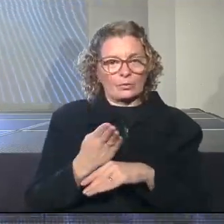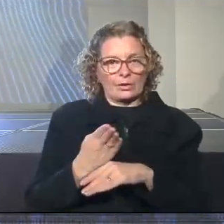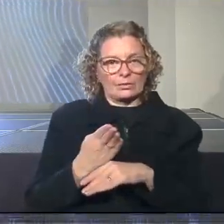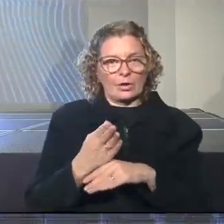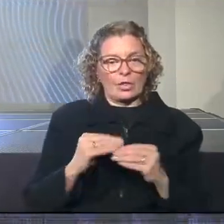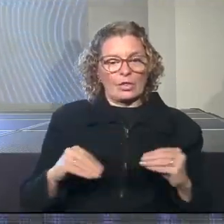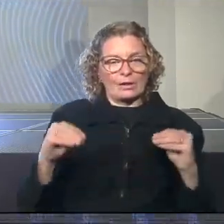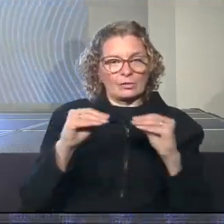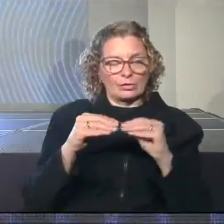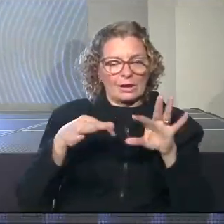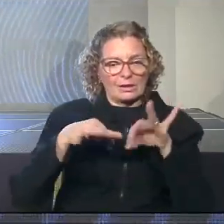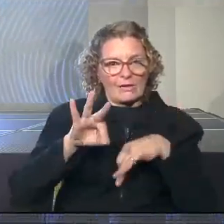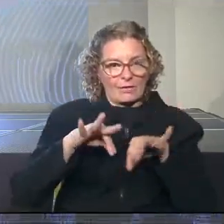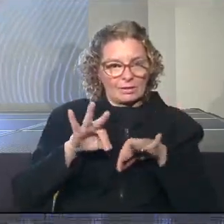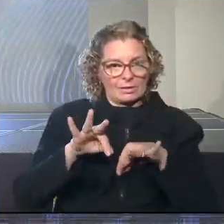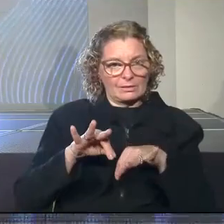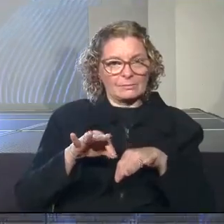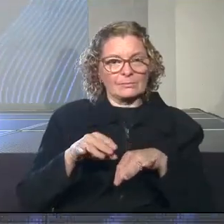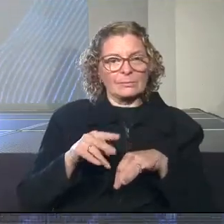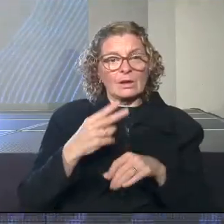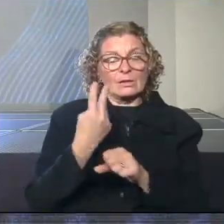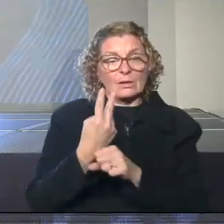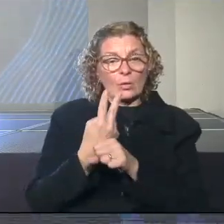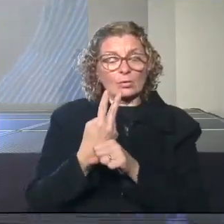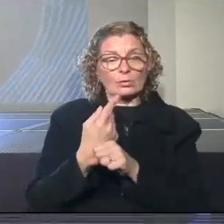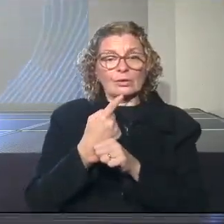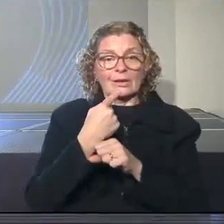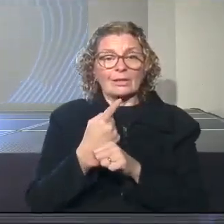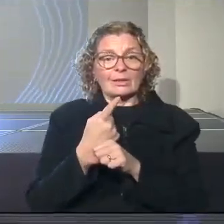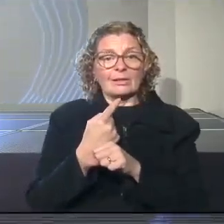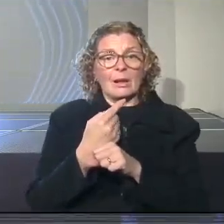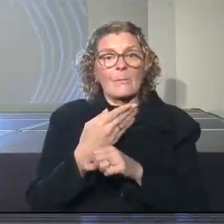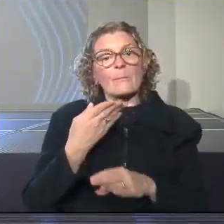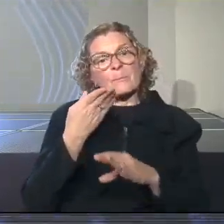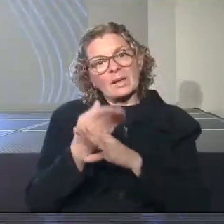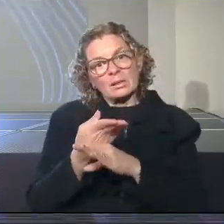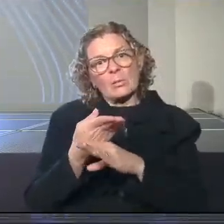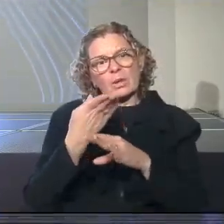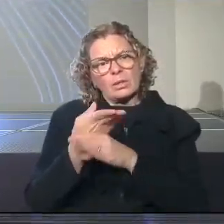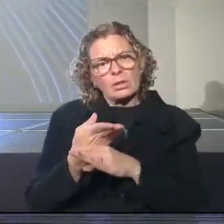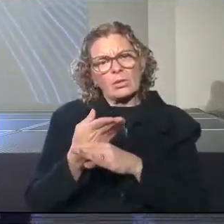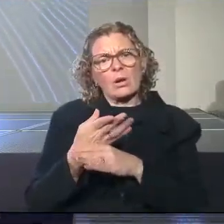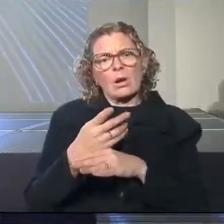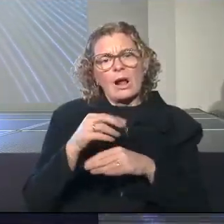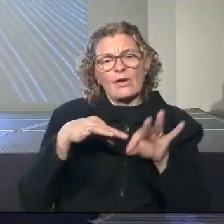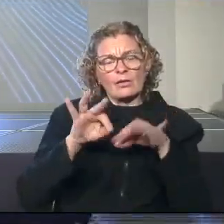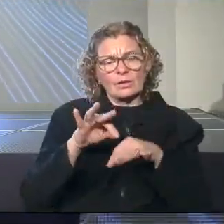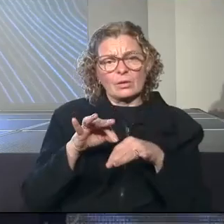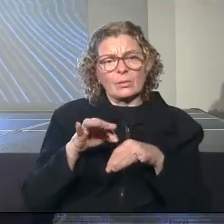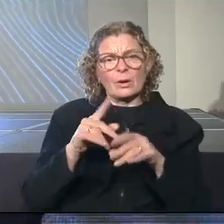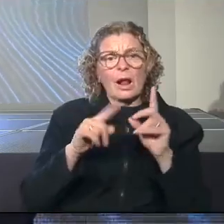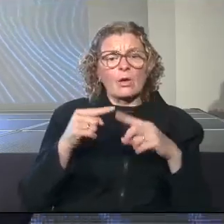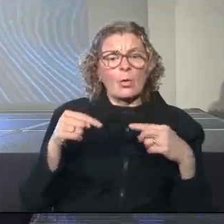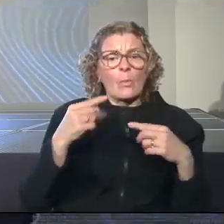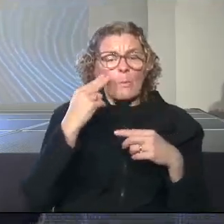del total de las ventas. En segundo lugar, se consideran los reclamos que los compradores le hacen a los vendedores por algún